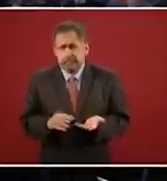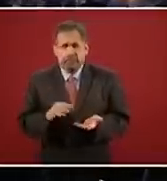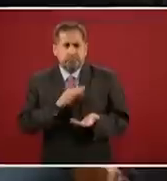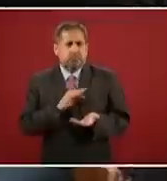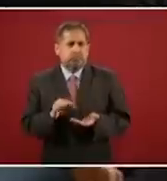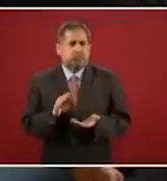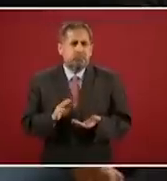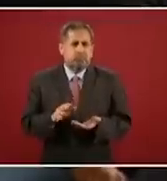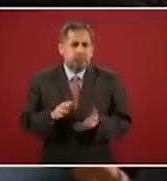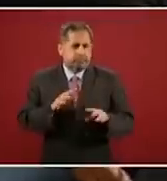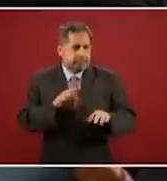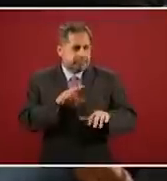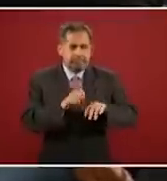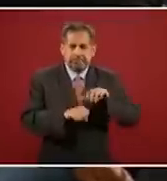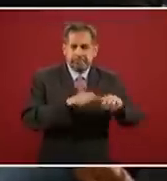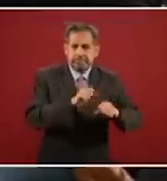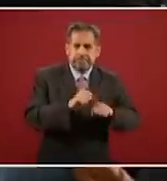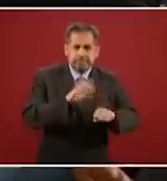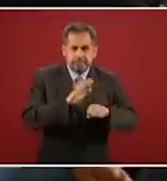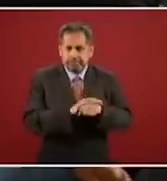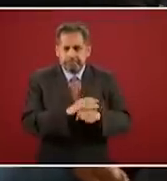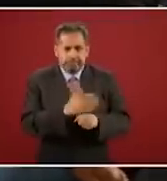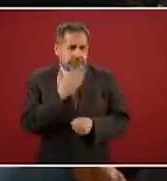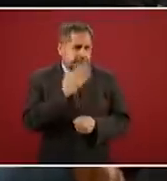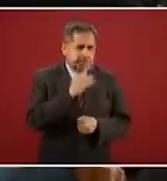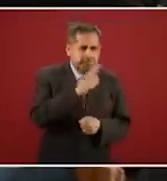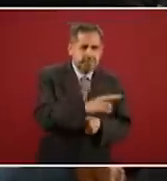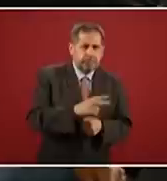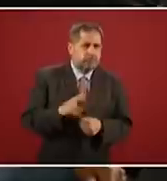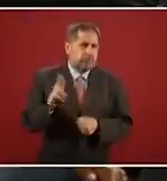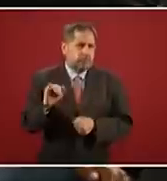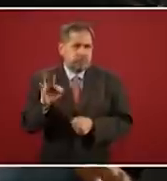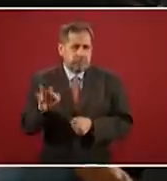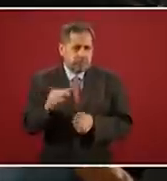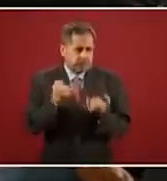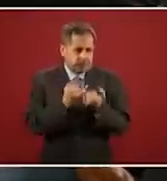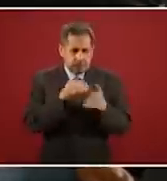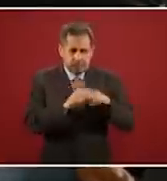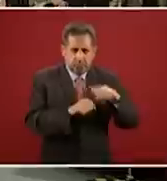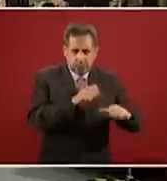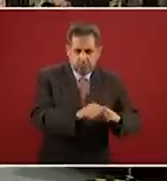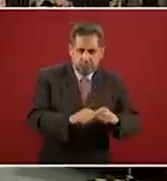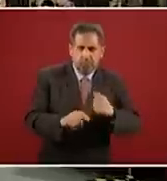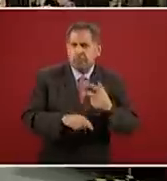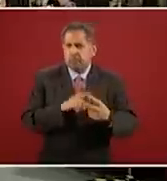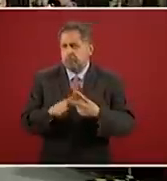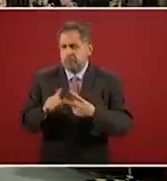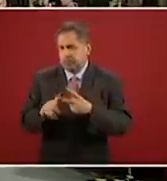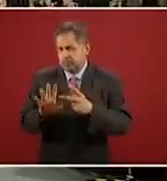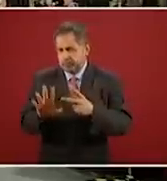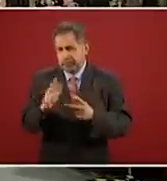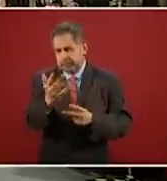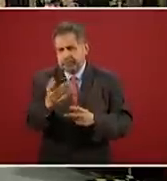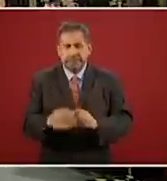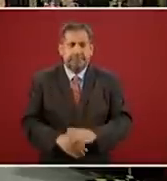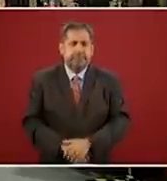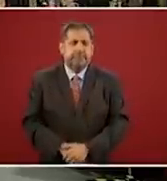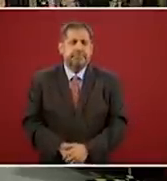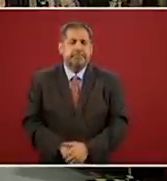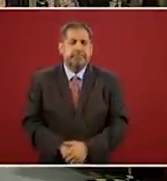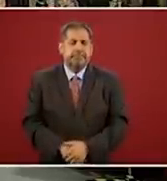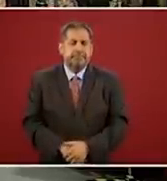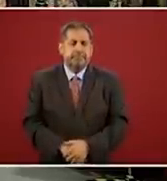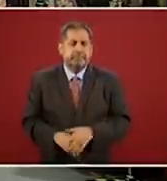alcances de la UIF y de resultados satisfactorios como los que ha presentado? Y ahorita le haría una segunda pregunta. Sí. Bueno, respecto a ese